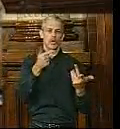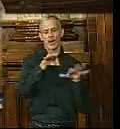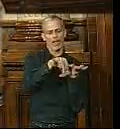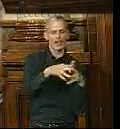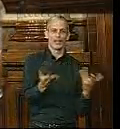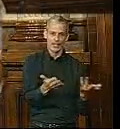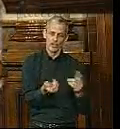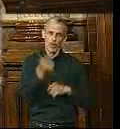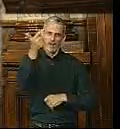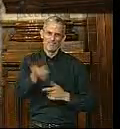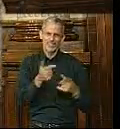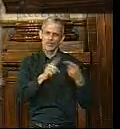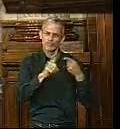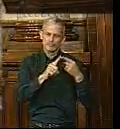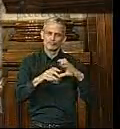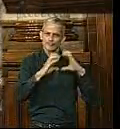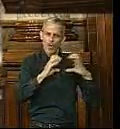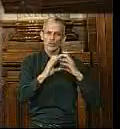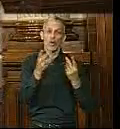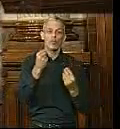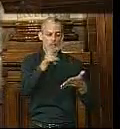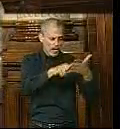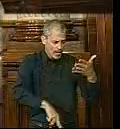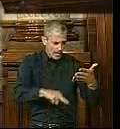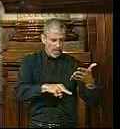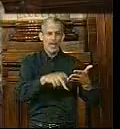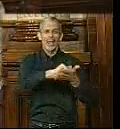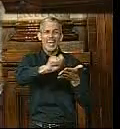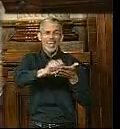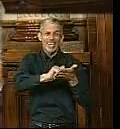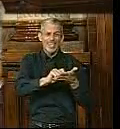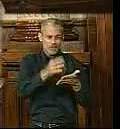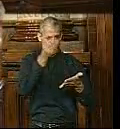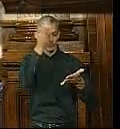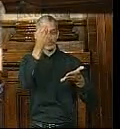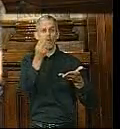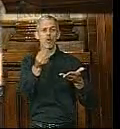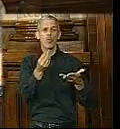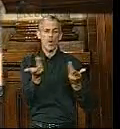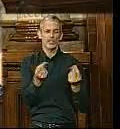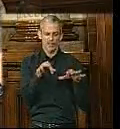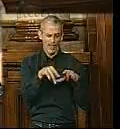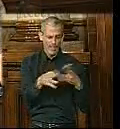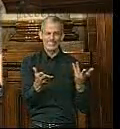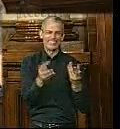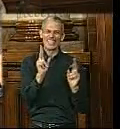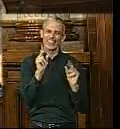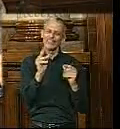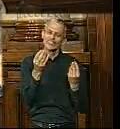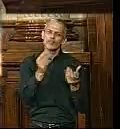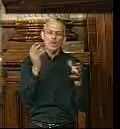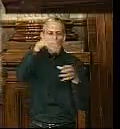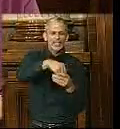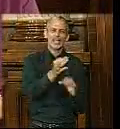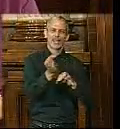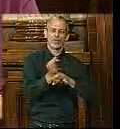no escrito, y además para acceder a leer y escribir, como bien lo decías, también porque es difícil participar del mundo de la educación.